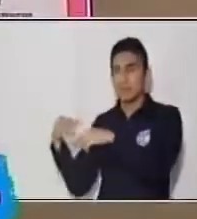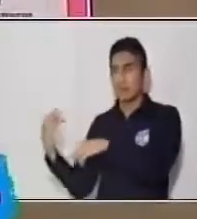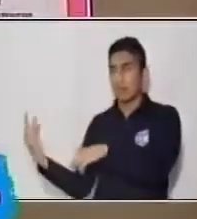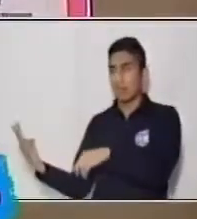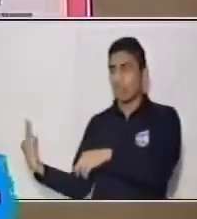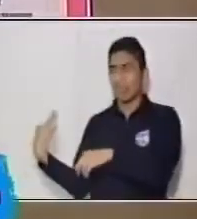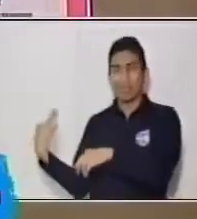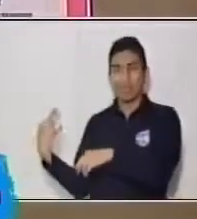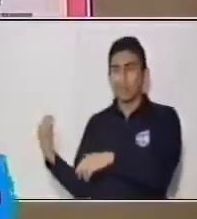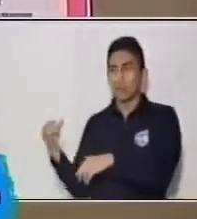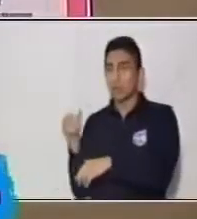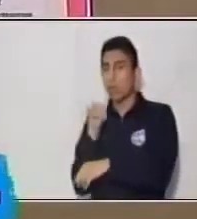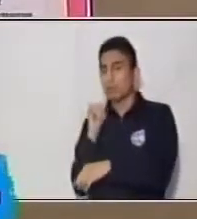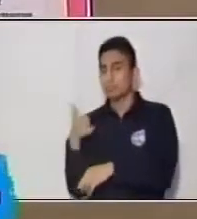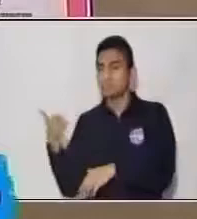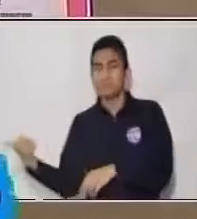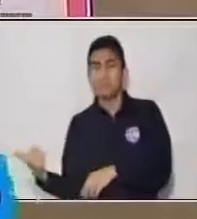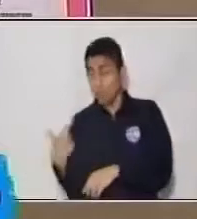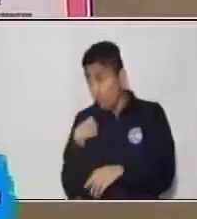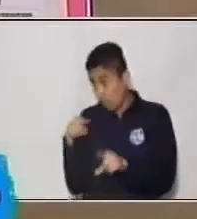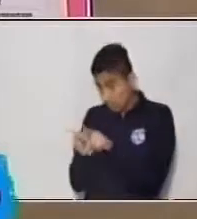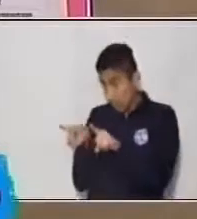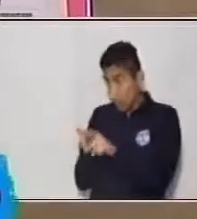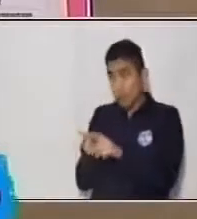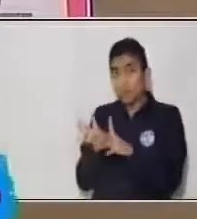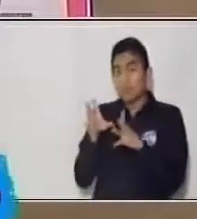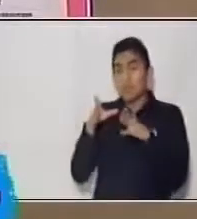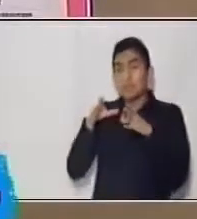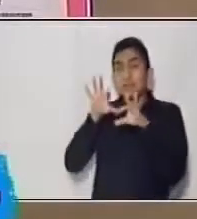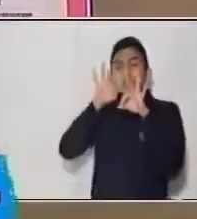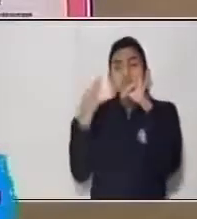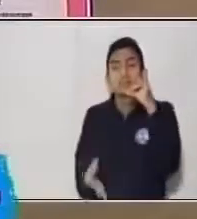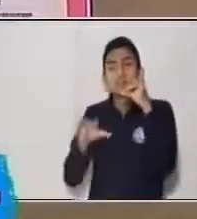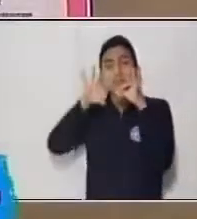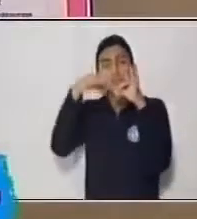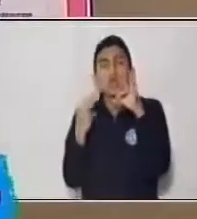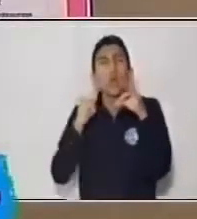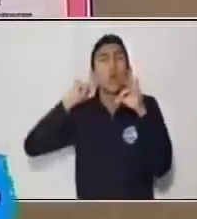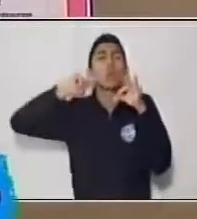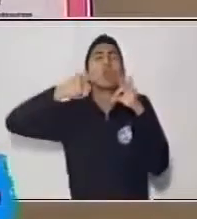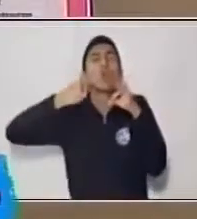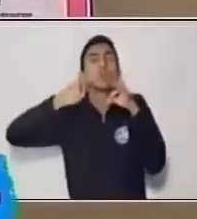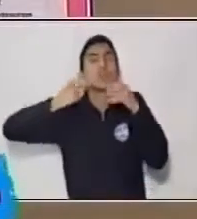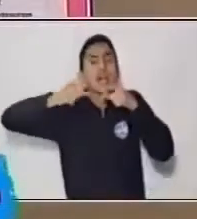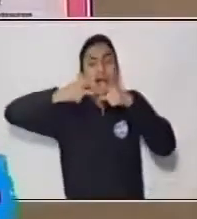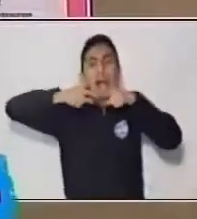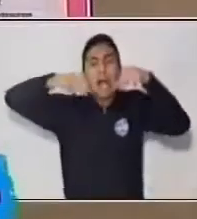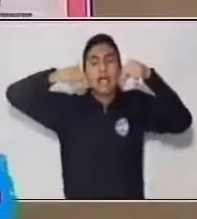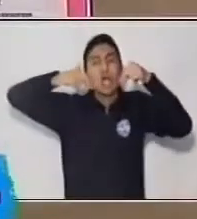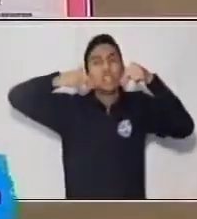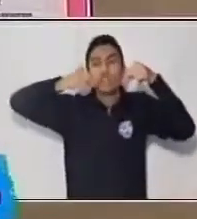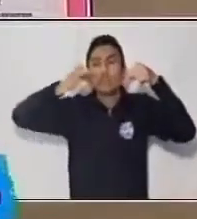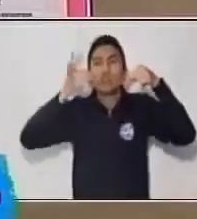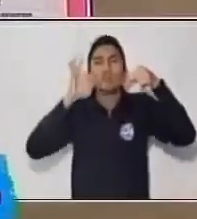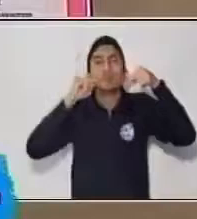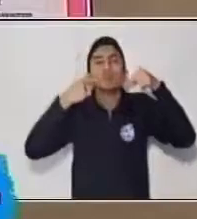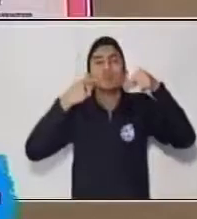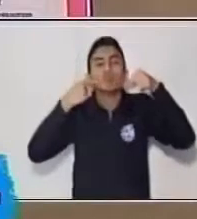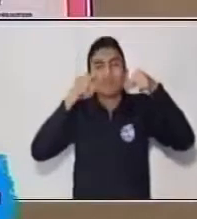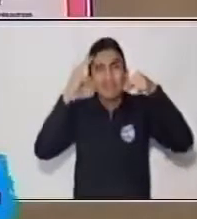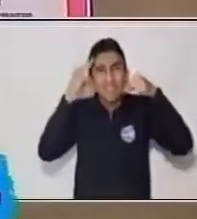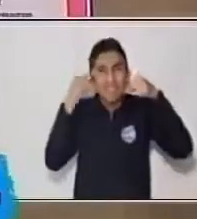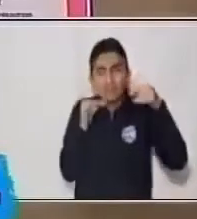bebe. También te traje a yote en dulce, se lo sirven con una escudilla y el muerto come.